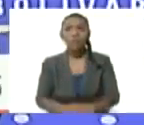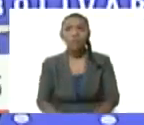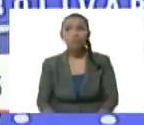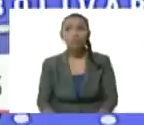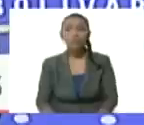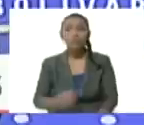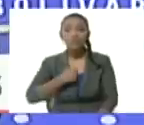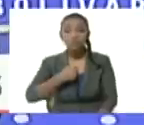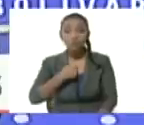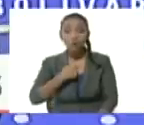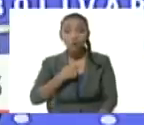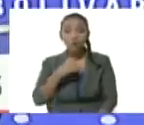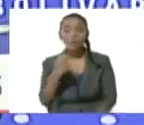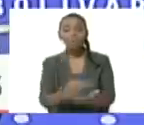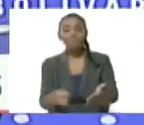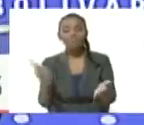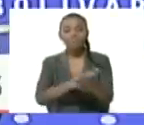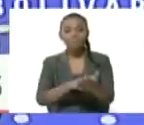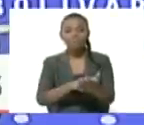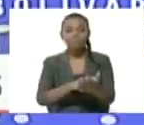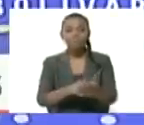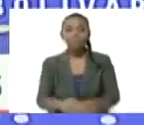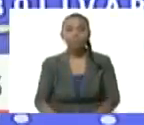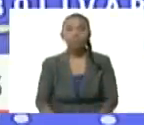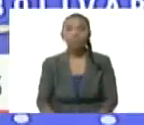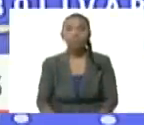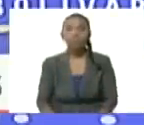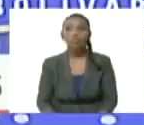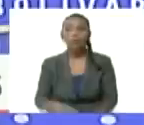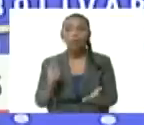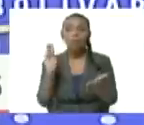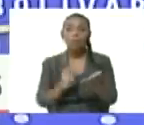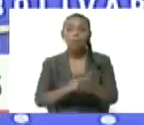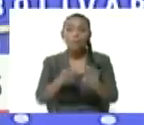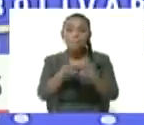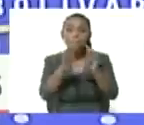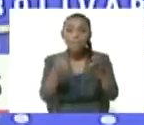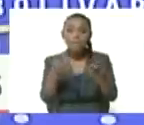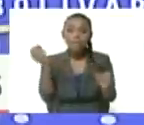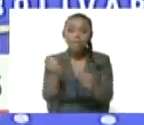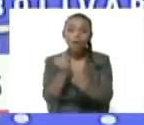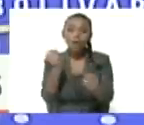Yo le recomendaría poner una mesa de trabajo